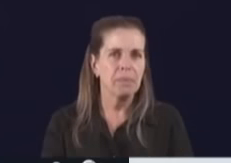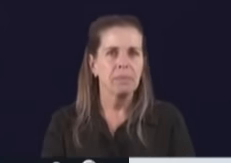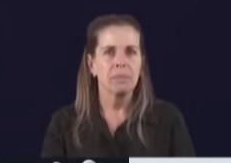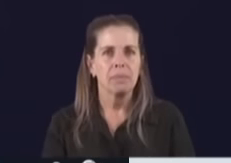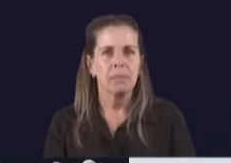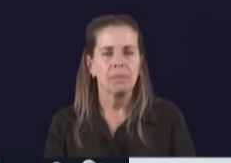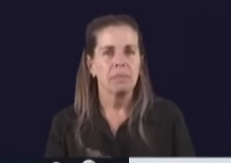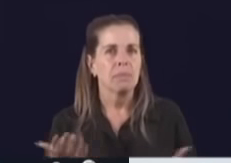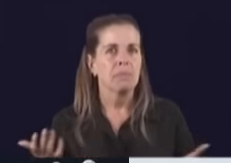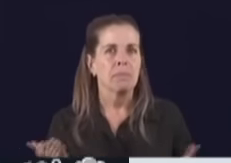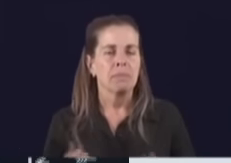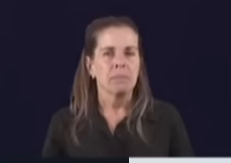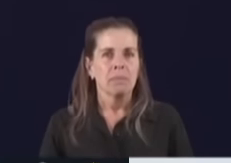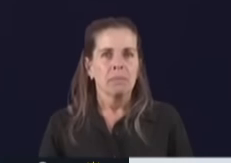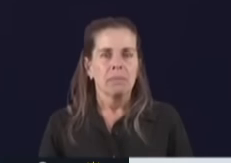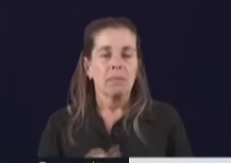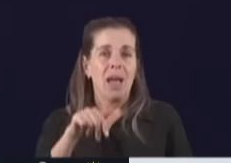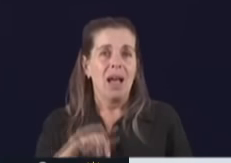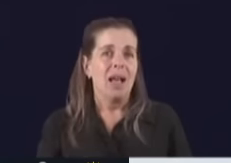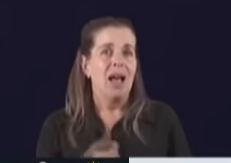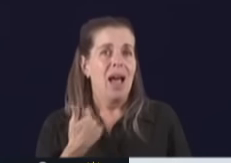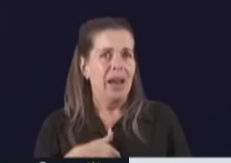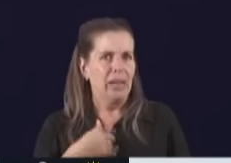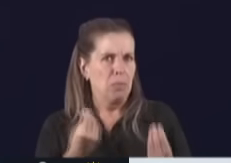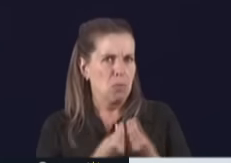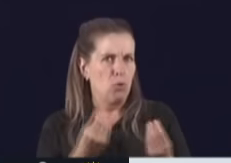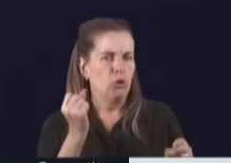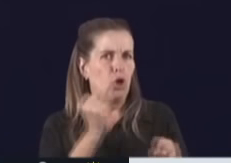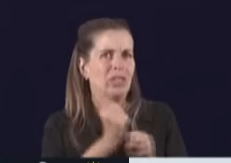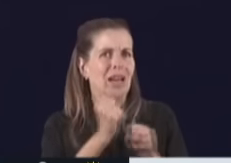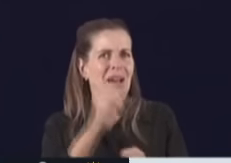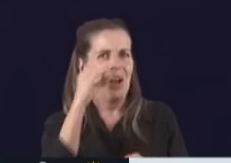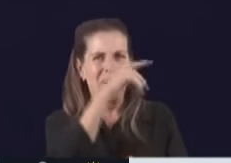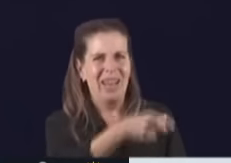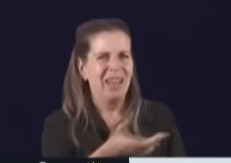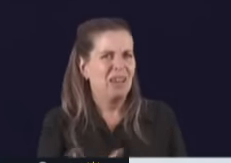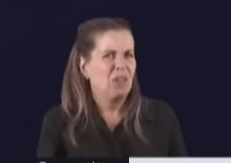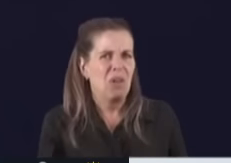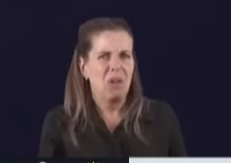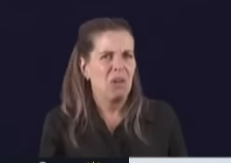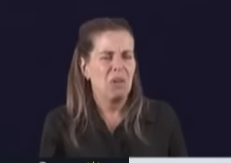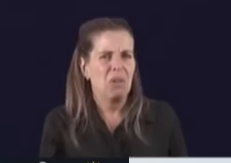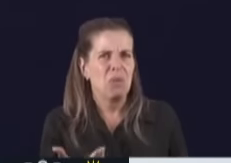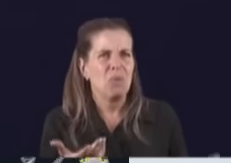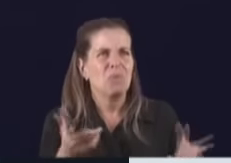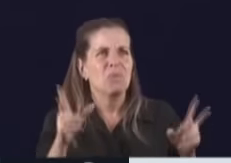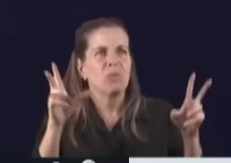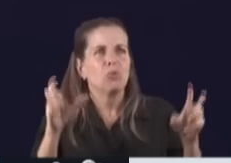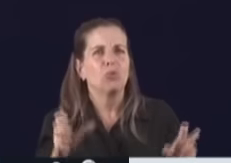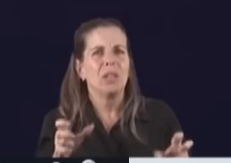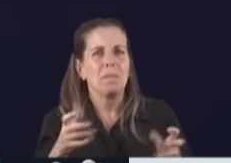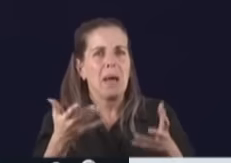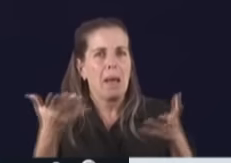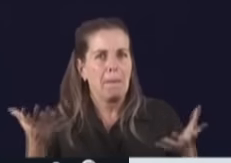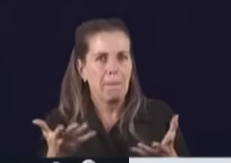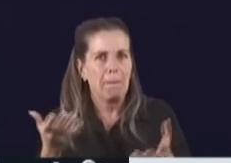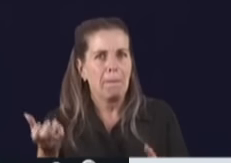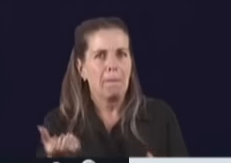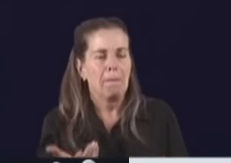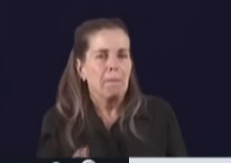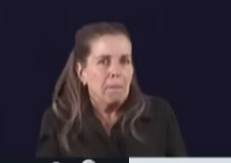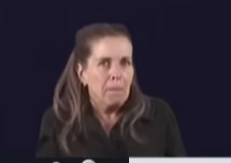el 50% de informalidad que hay en la Argentina y no hay mucho para analizar, es un tema